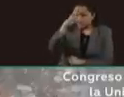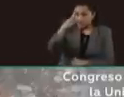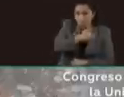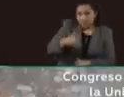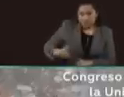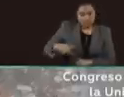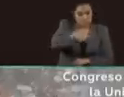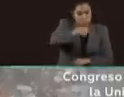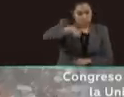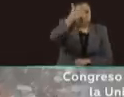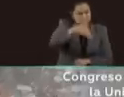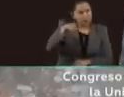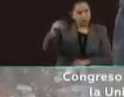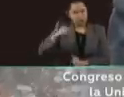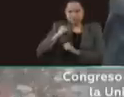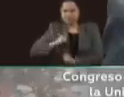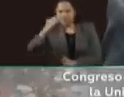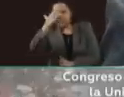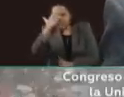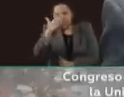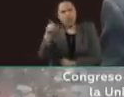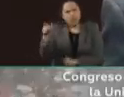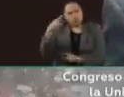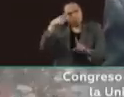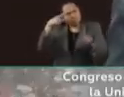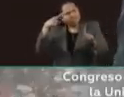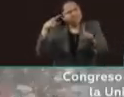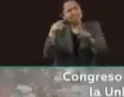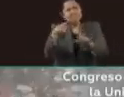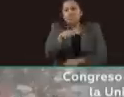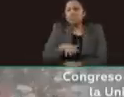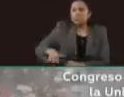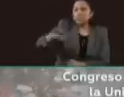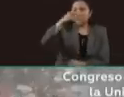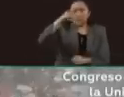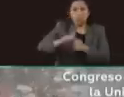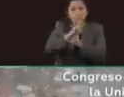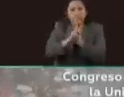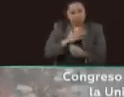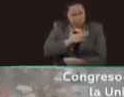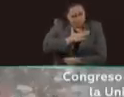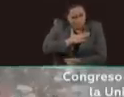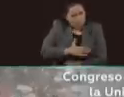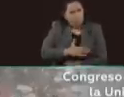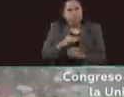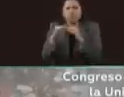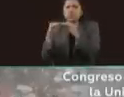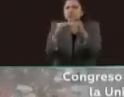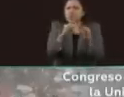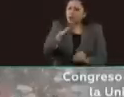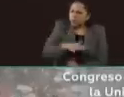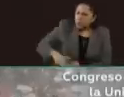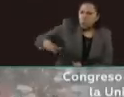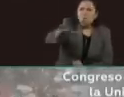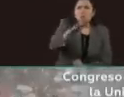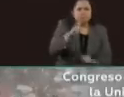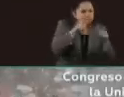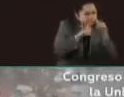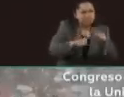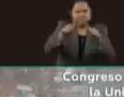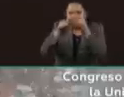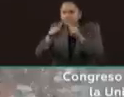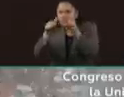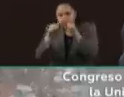lucha incansable por construir un país con justicia social y por democratizar la democracia. Amigas y